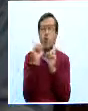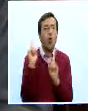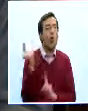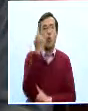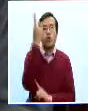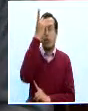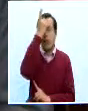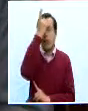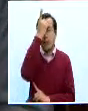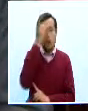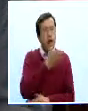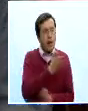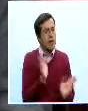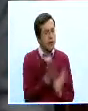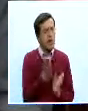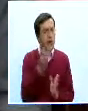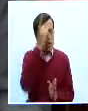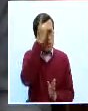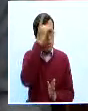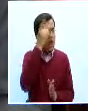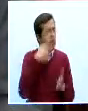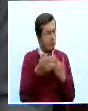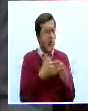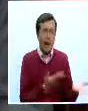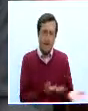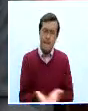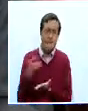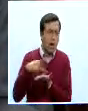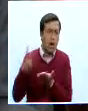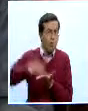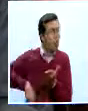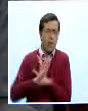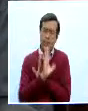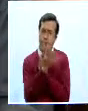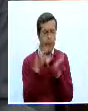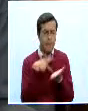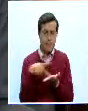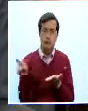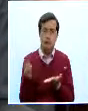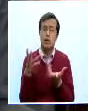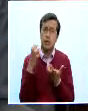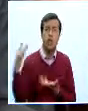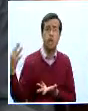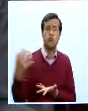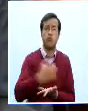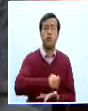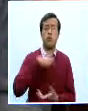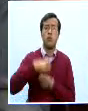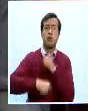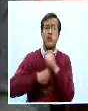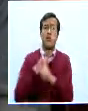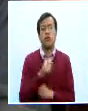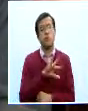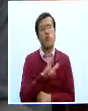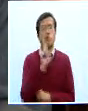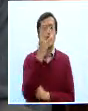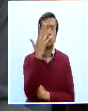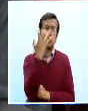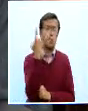el pago de los impuestos adeudados la expectativa del servicio de rentas internas es recaudar en el curso de este año aproximadamente